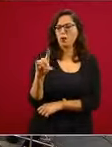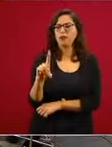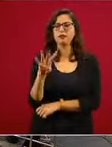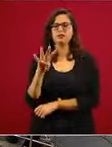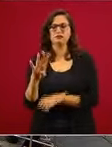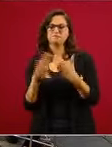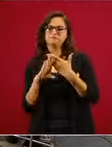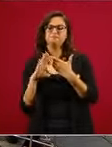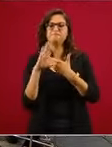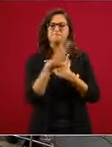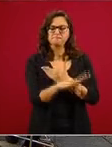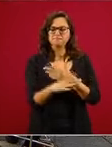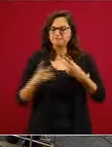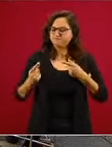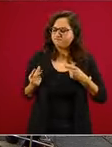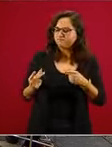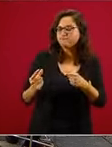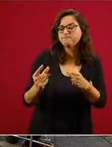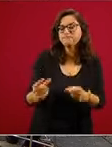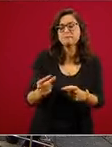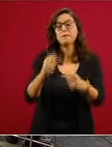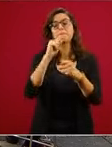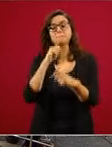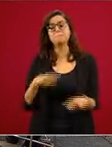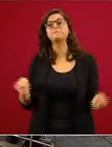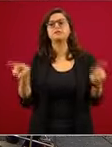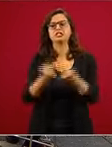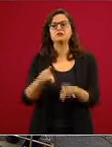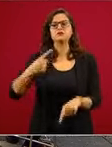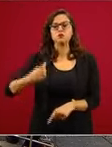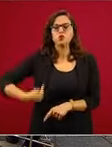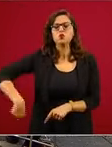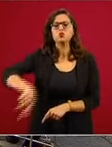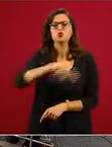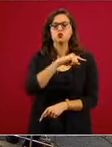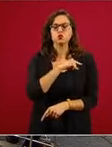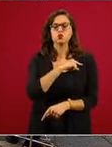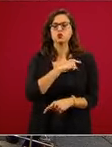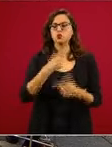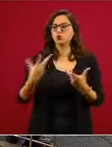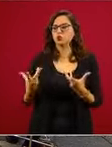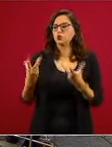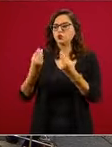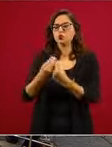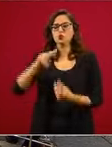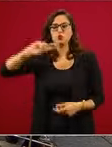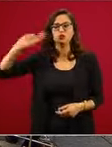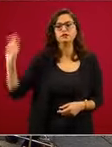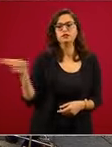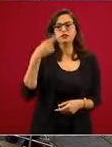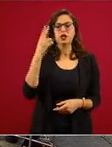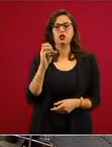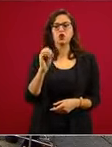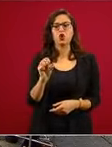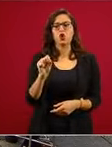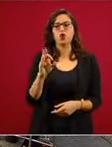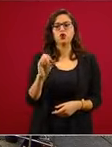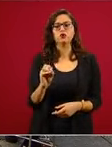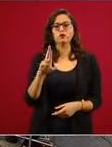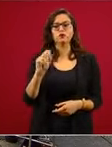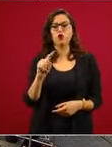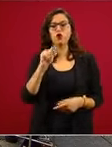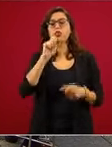De manera específica, destaco el compromiso que hicimos con la Universidad de Oxford, con el